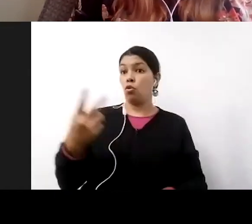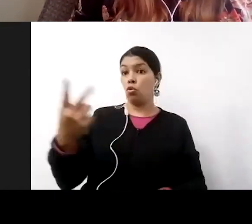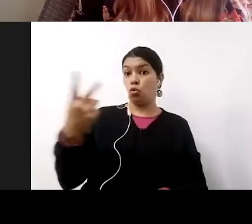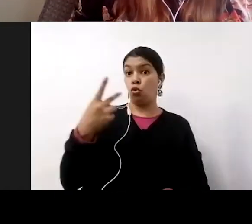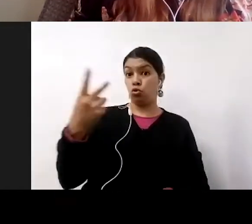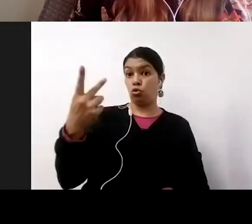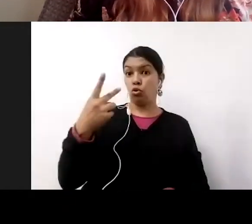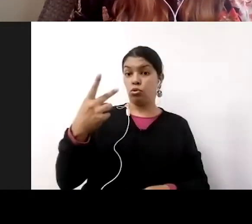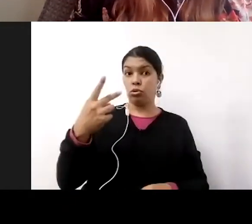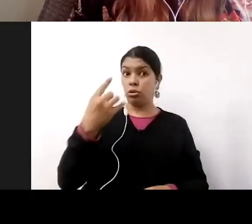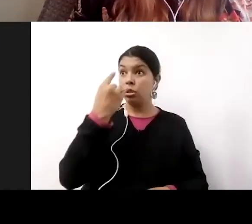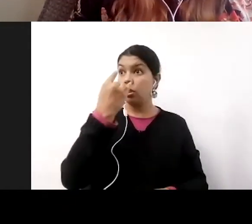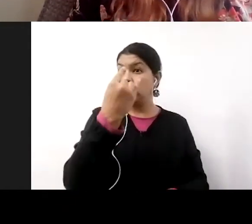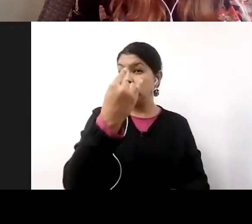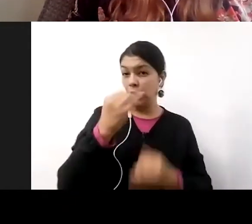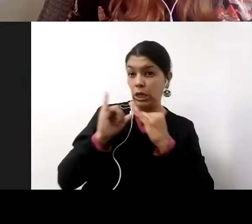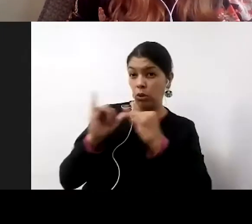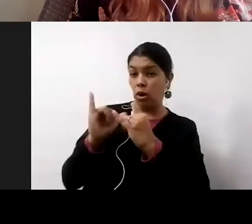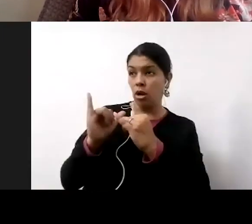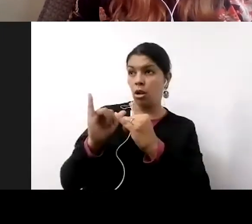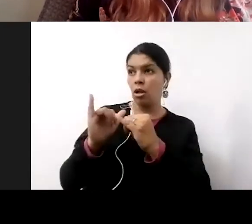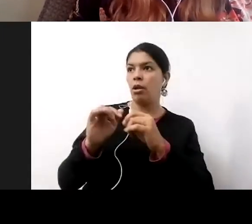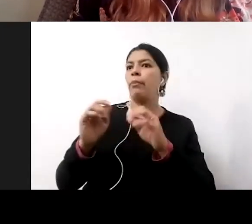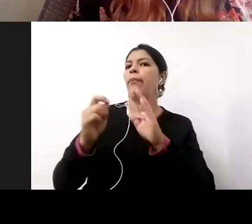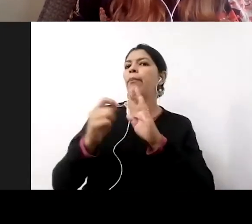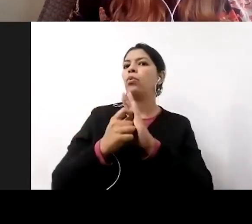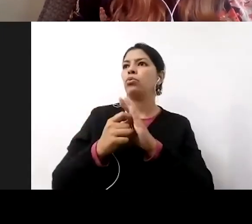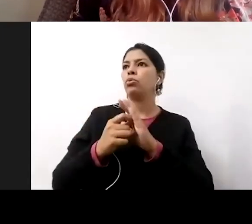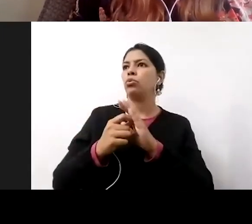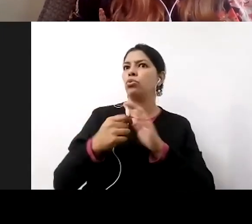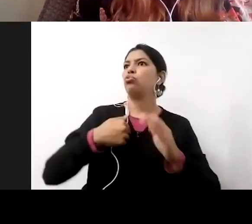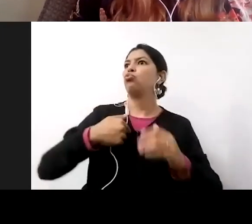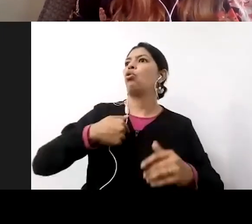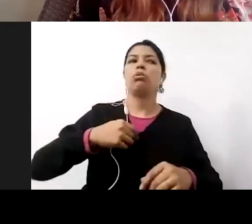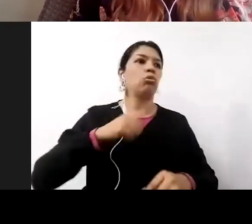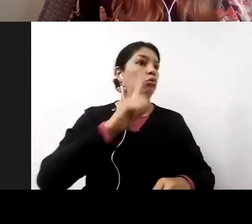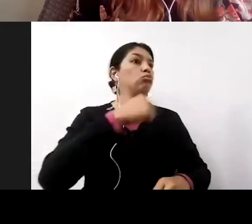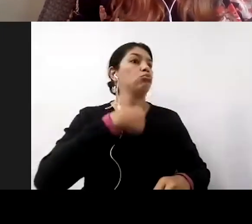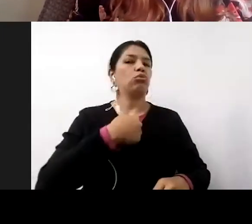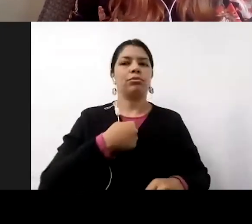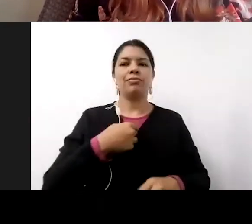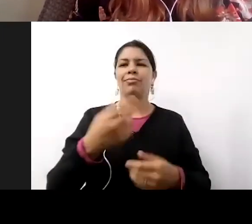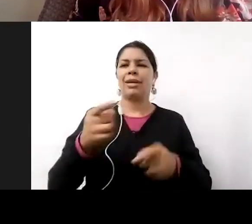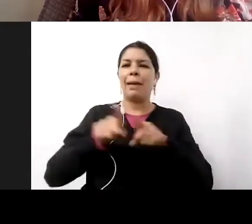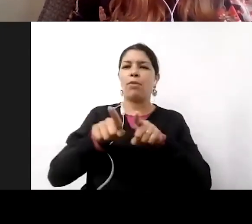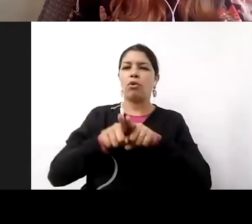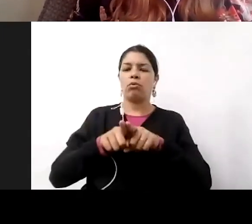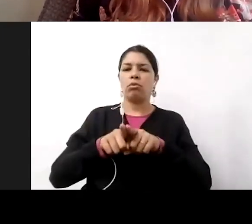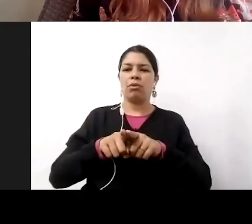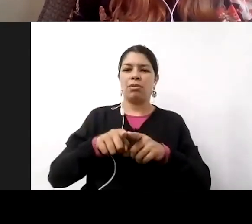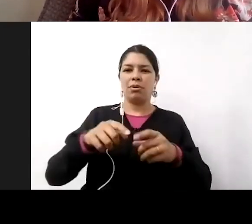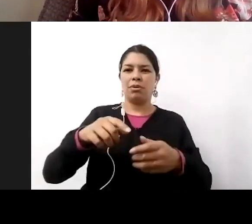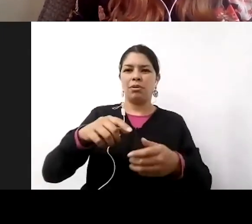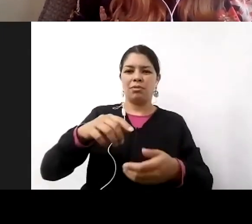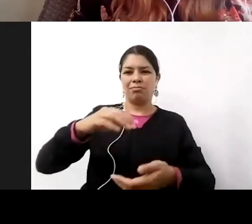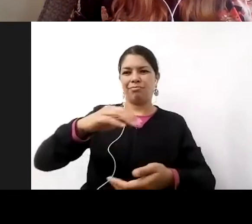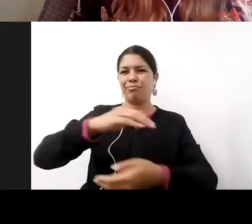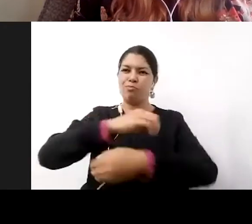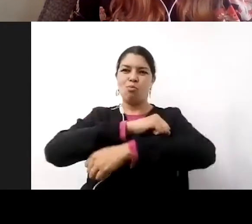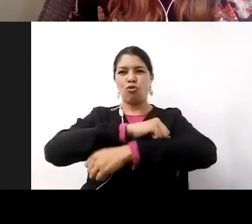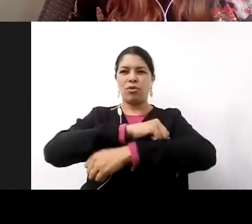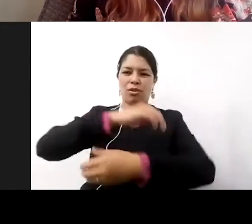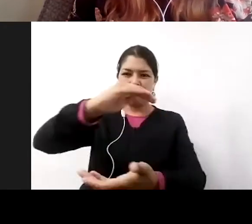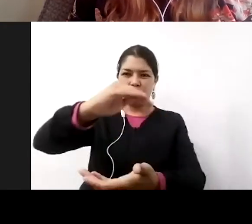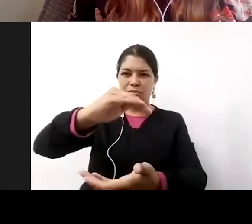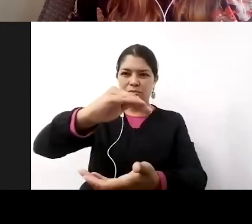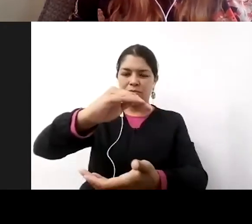cómo compartirlo. Por ejemplo, si dos hermanos quieren jugar con el mismo muñeco, pero ninguno de los dos está